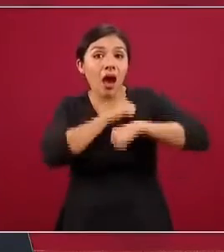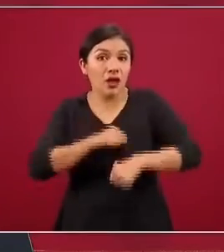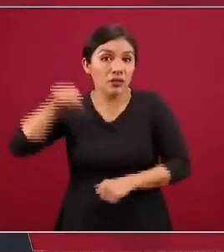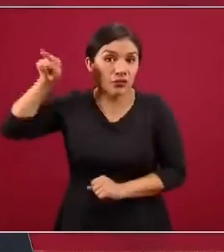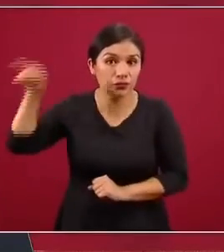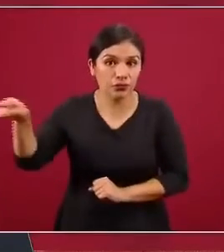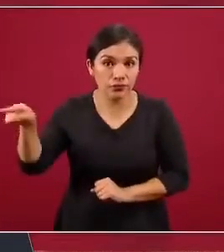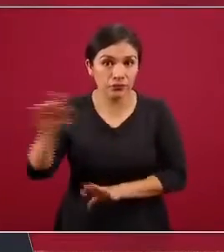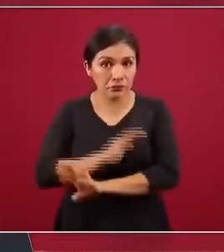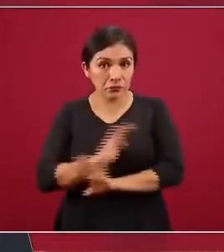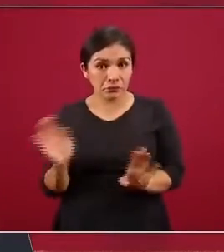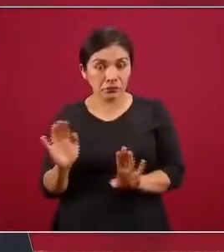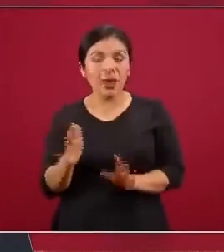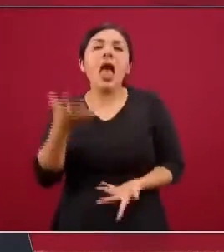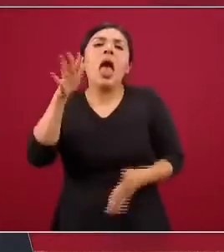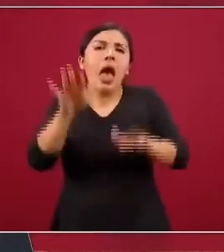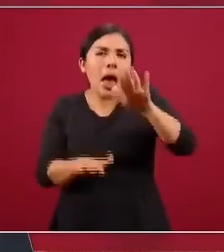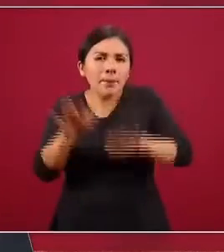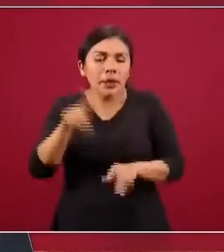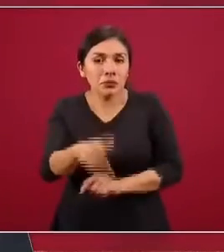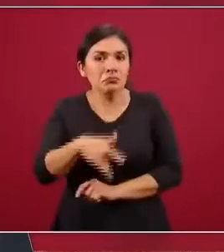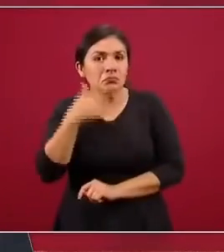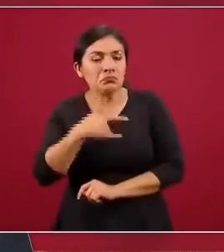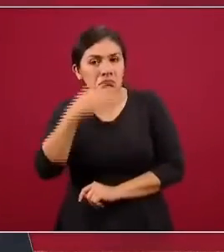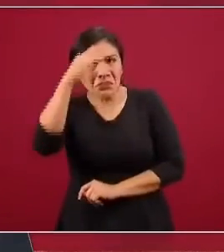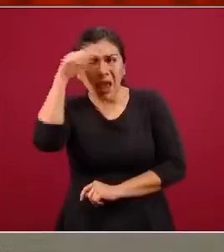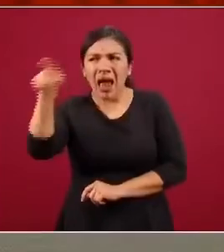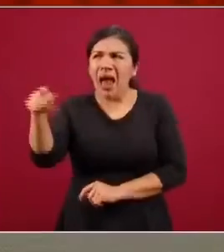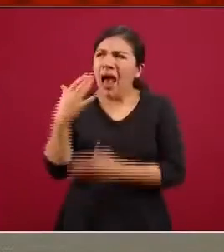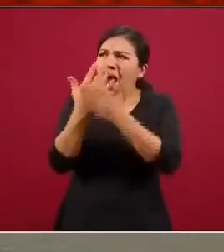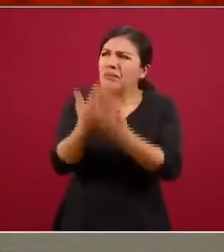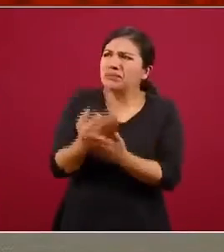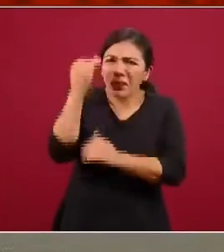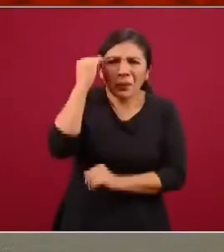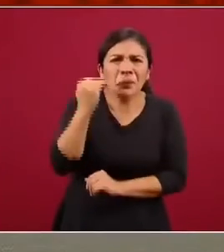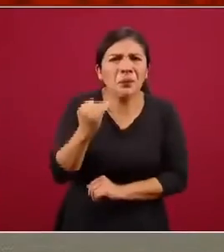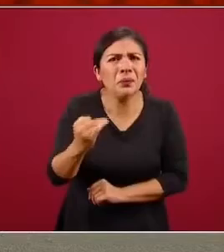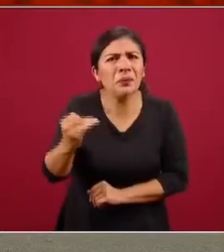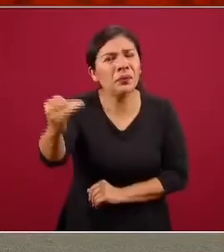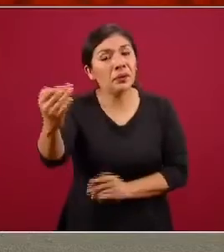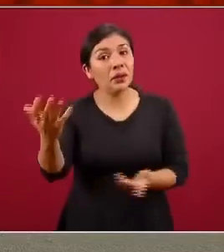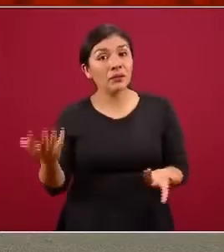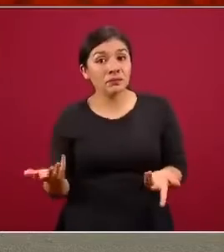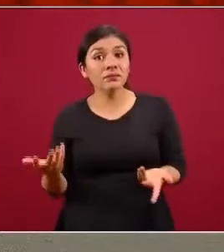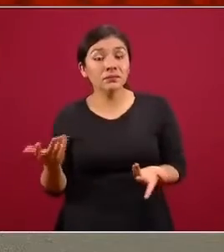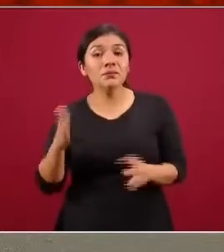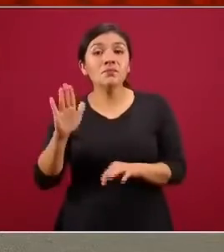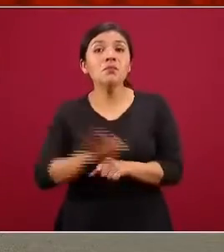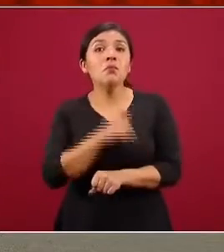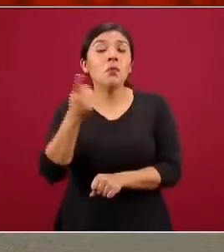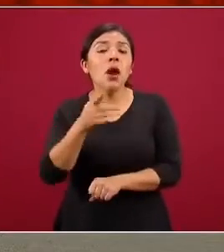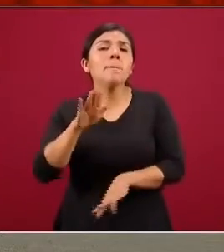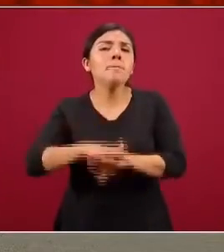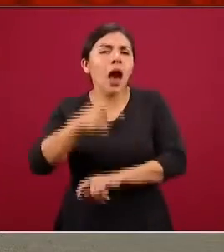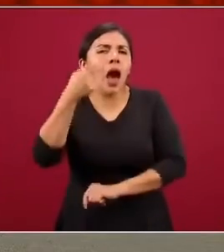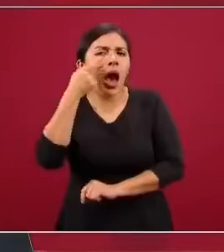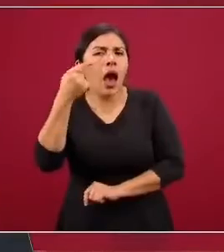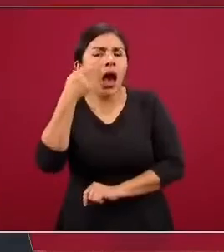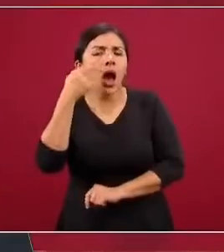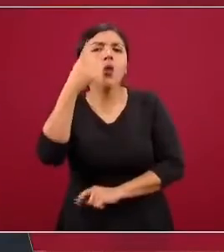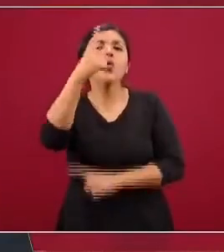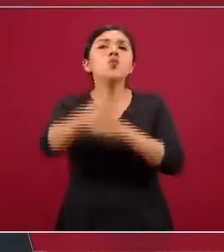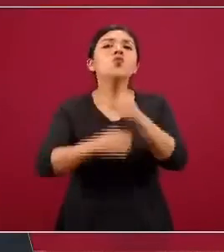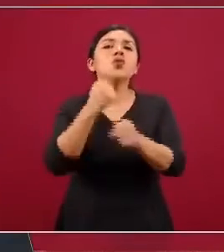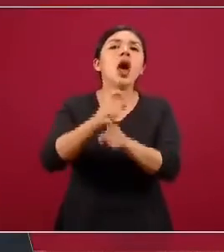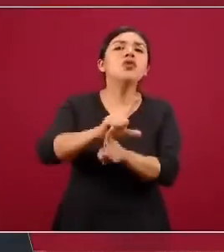vitales. A veces se percibe como que se tarda mucho la estadística vital, porque sale generalmente un